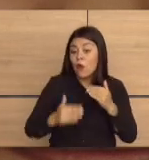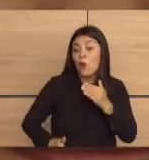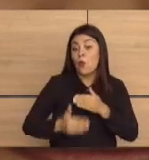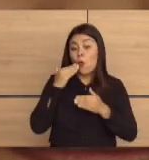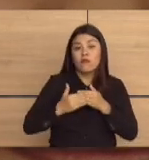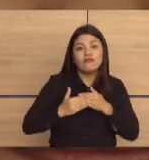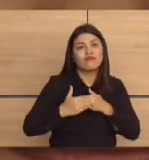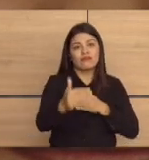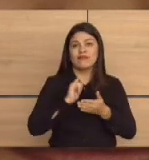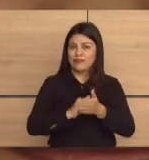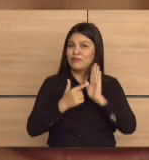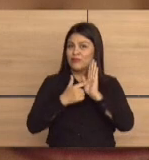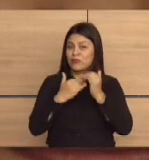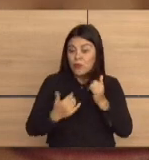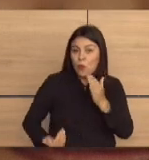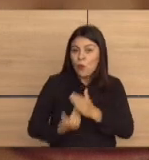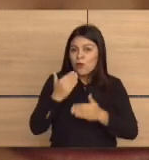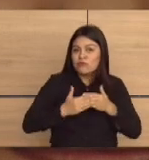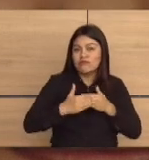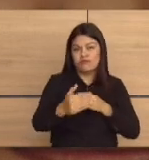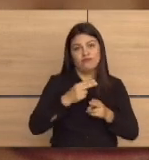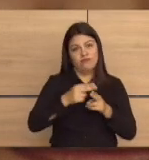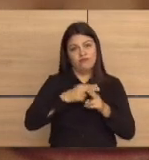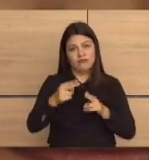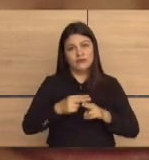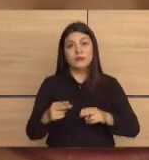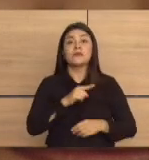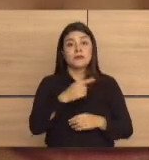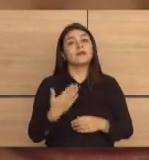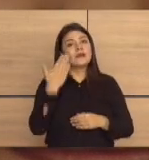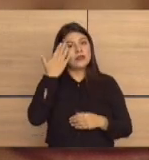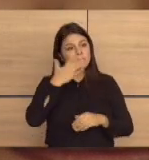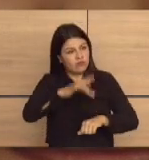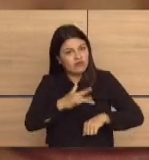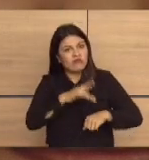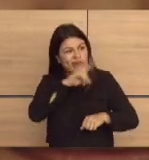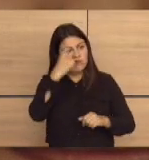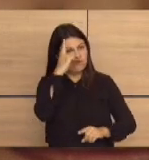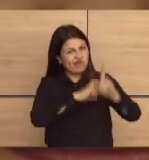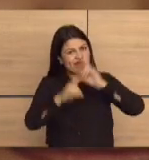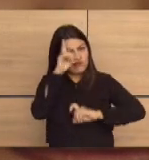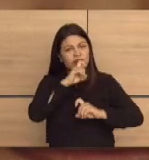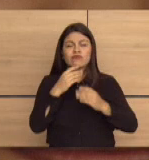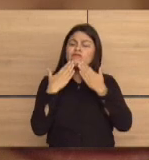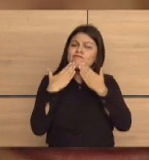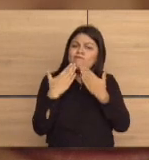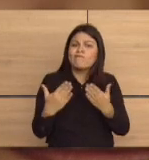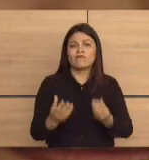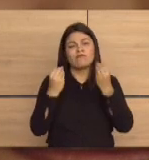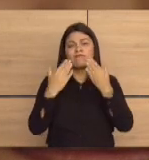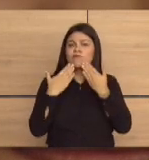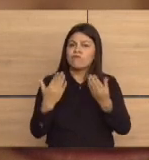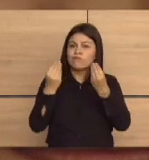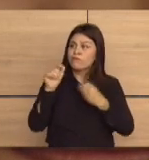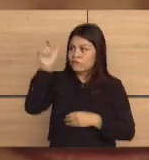escenario que sin duda iluminará el pensamiento de los colombianos. Muchas gracias,